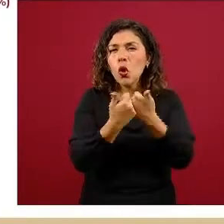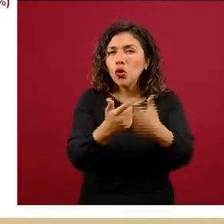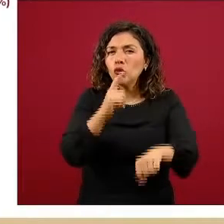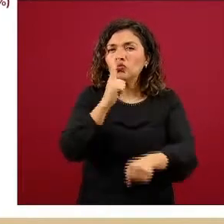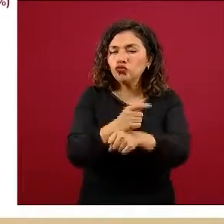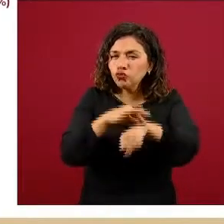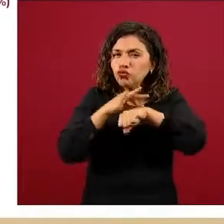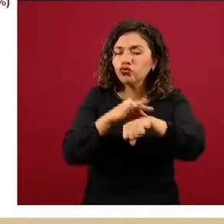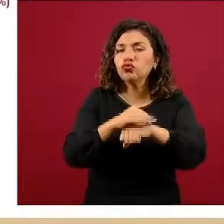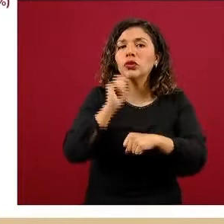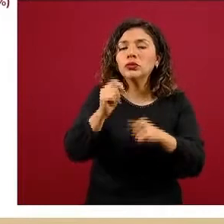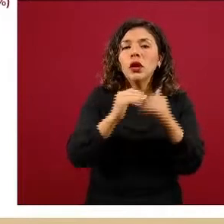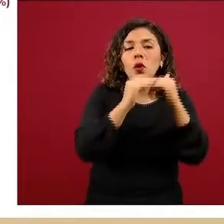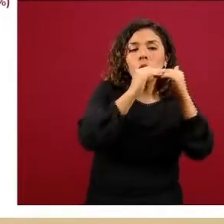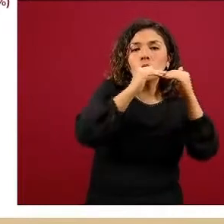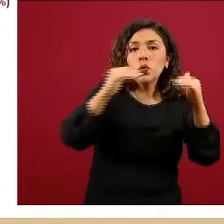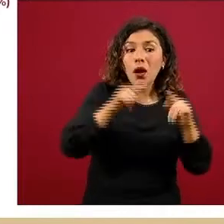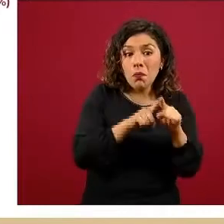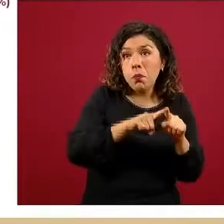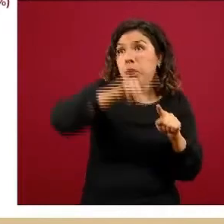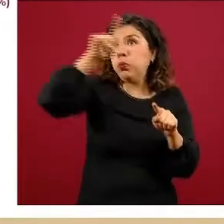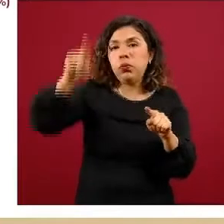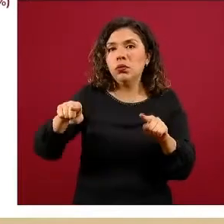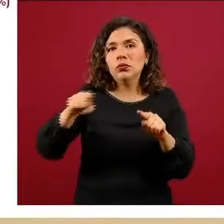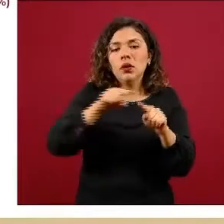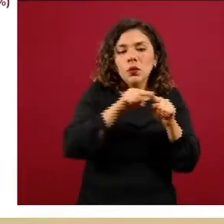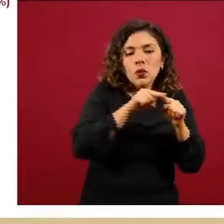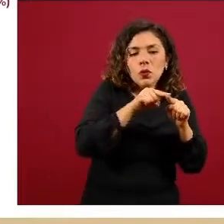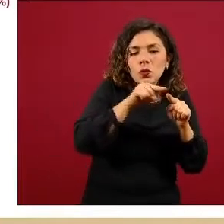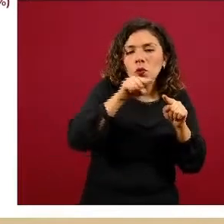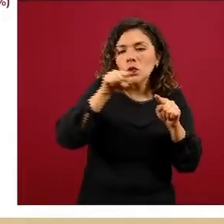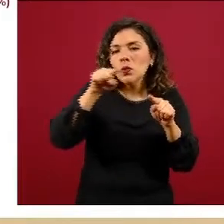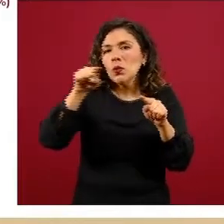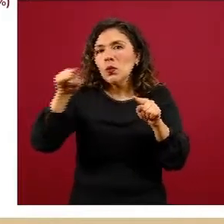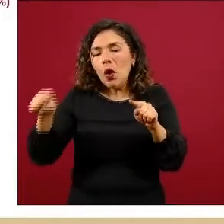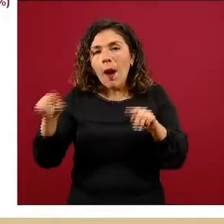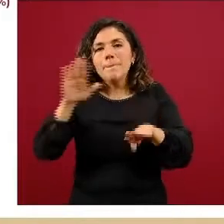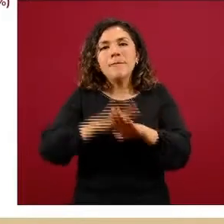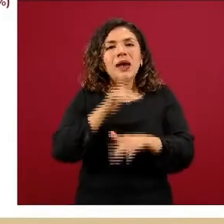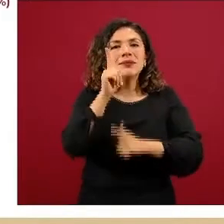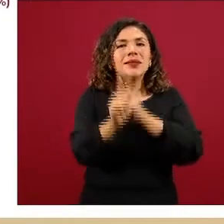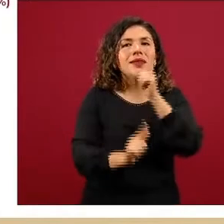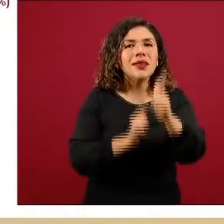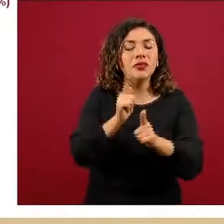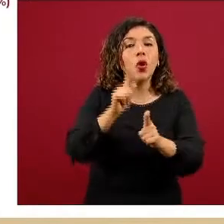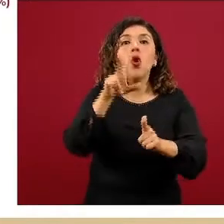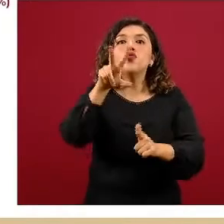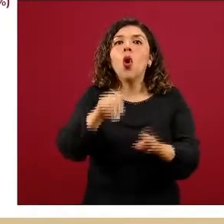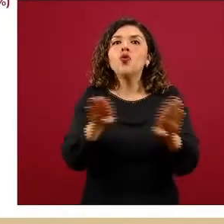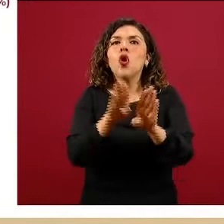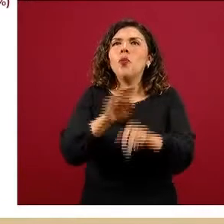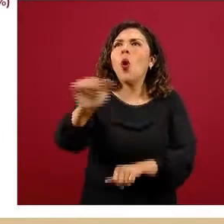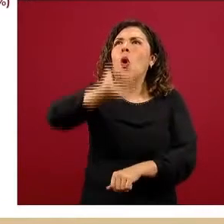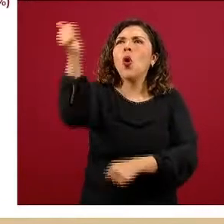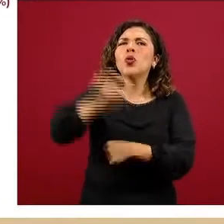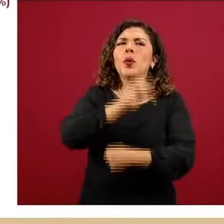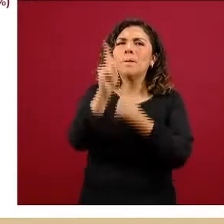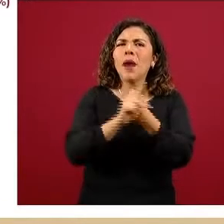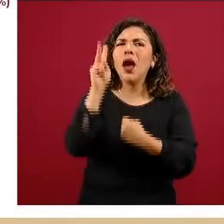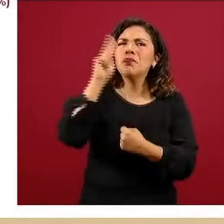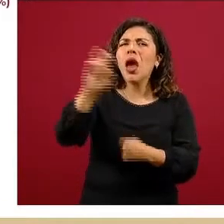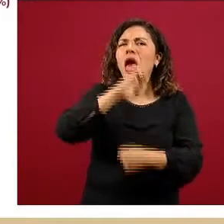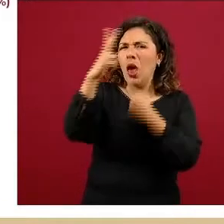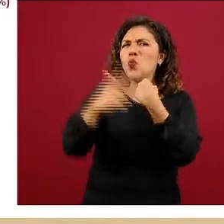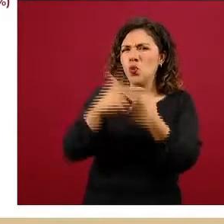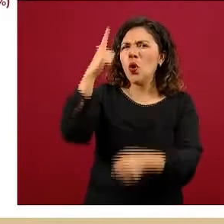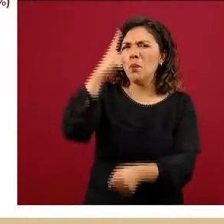que es el aplanamiento de la curva. En vez de tener una epidemia explosiva como se tuvo en varios países, principalmente en